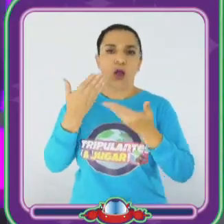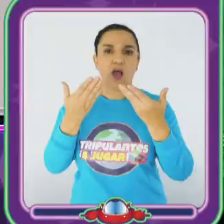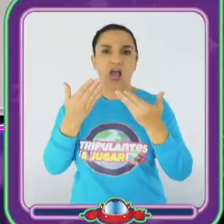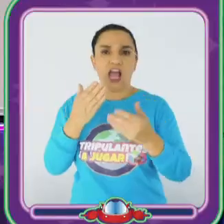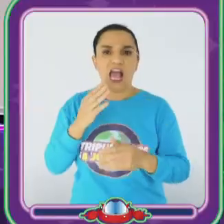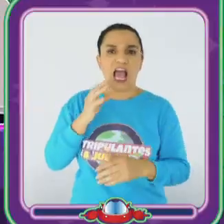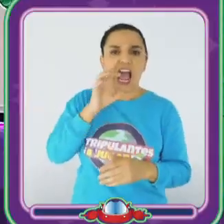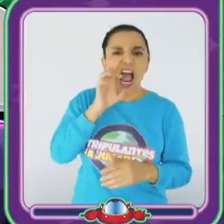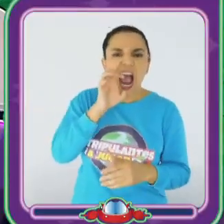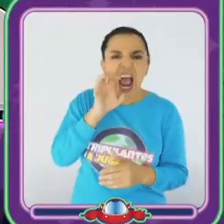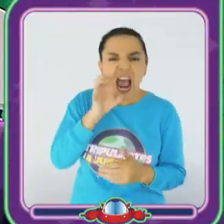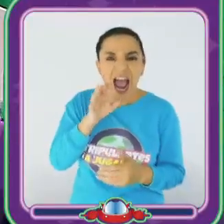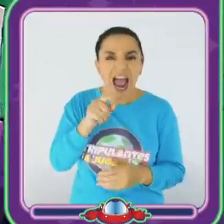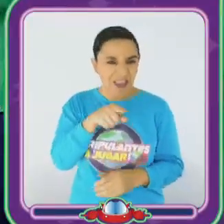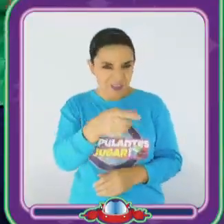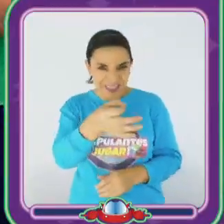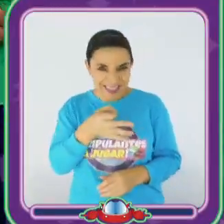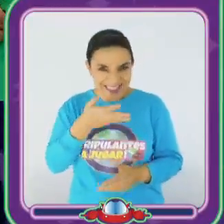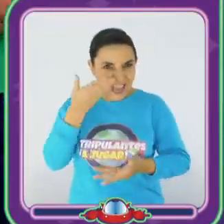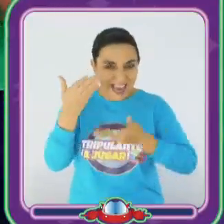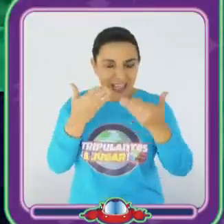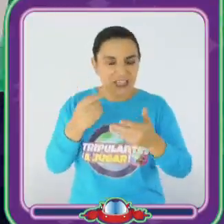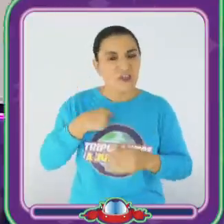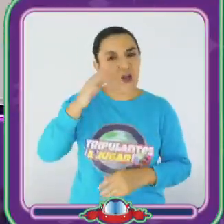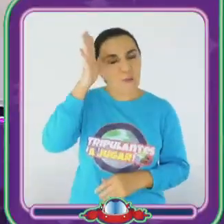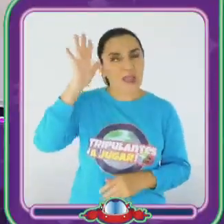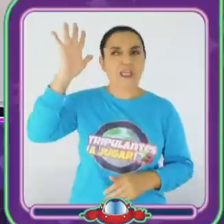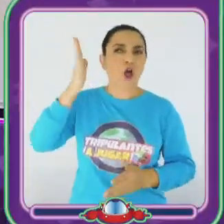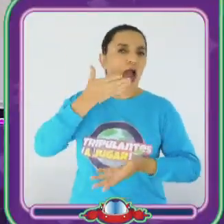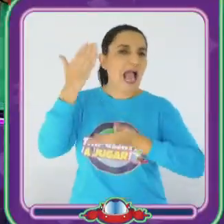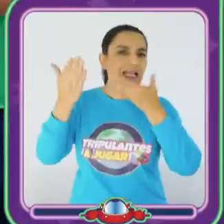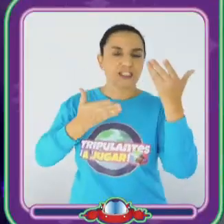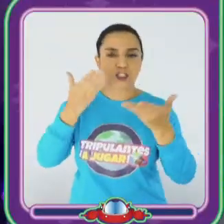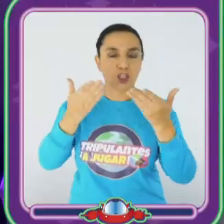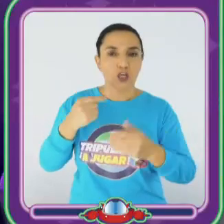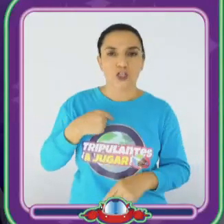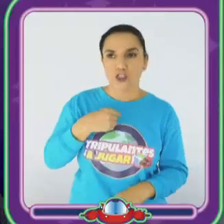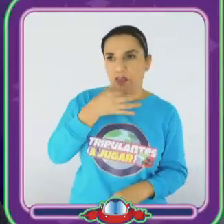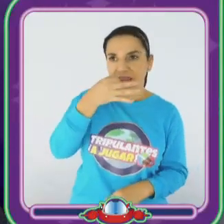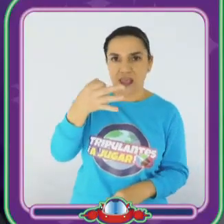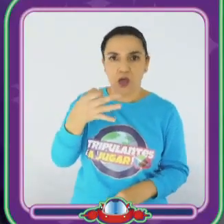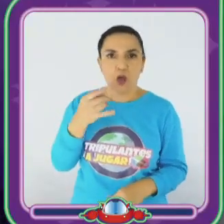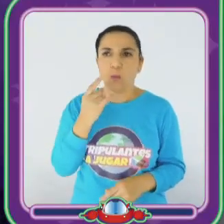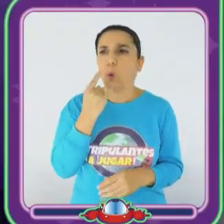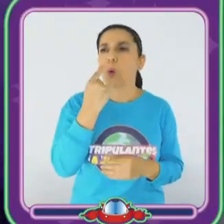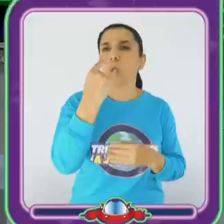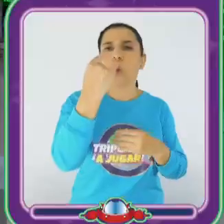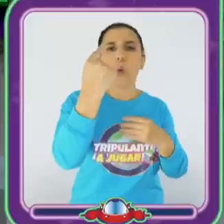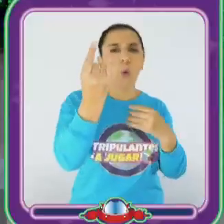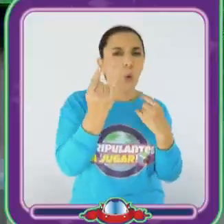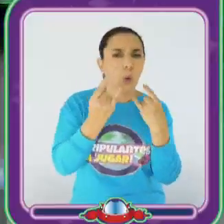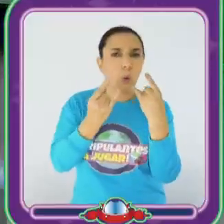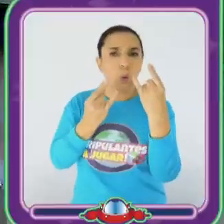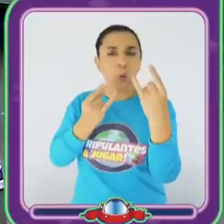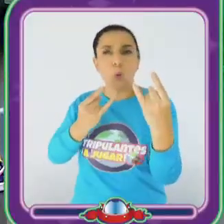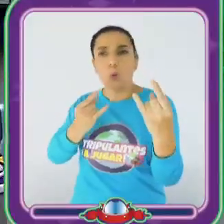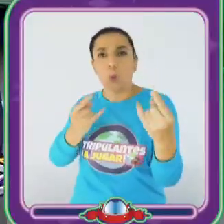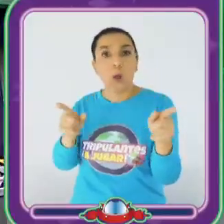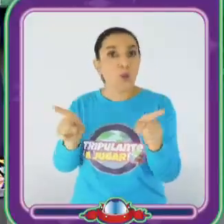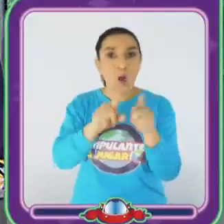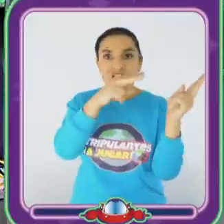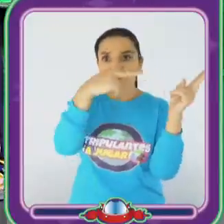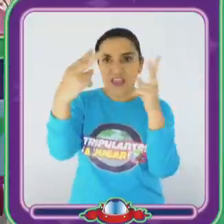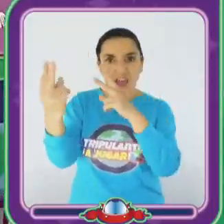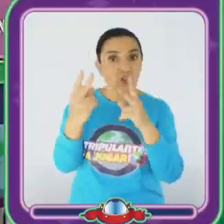como... ¿Así dices que canta tú? Yo me imagino que canta como una canción. Yo digo que hace como... Sí, como el